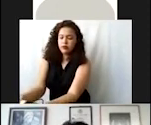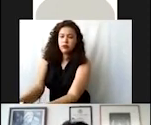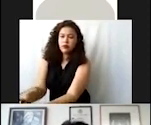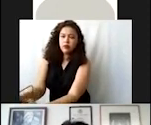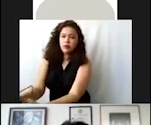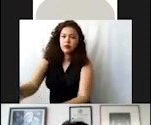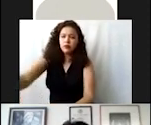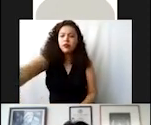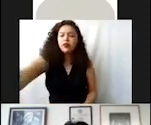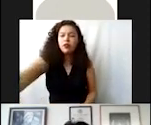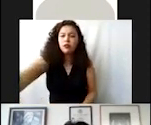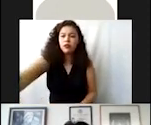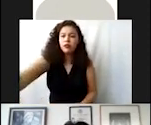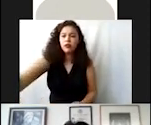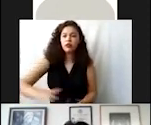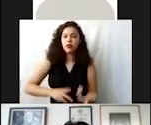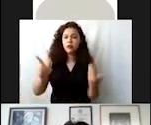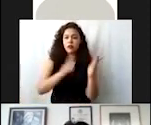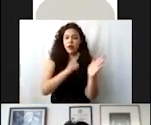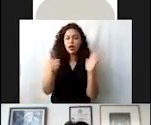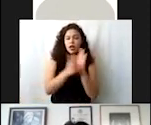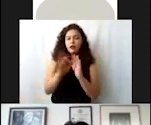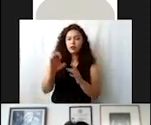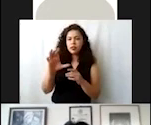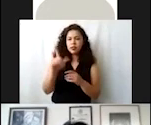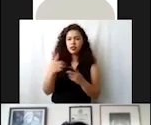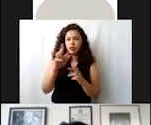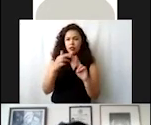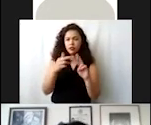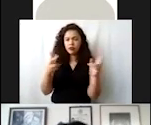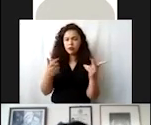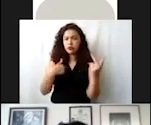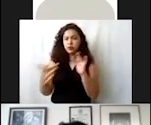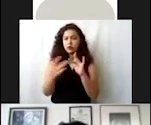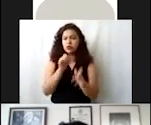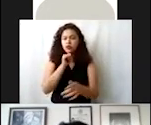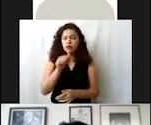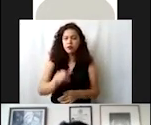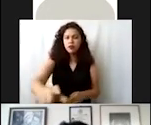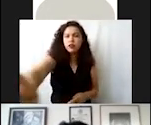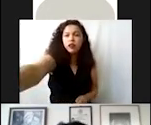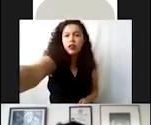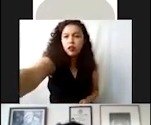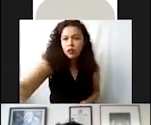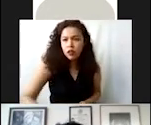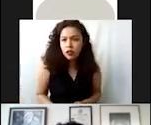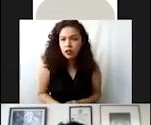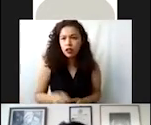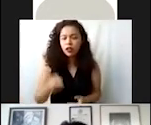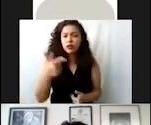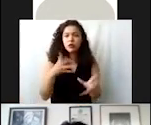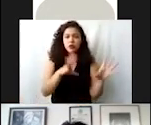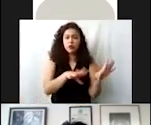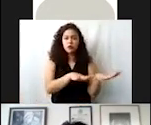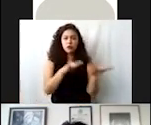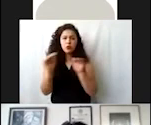No te localicé, ¿sí? te huiste sin decirme a